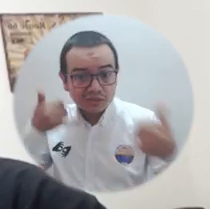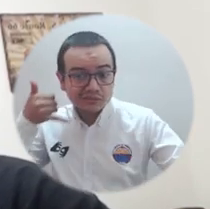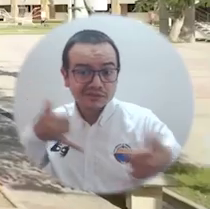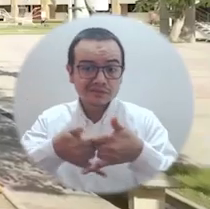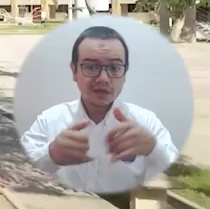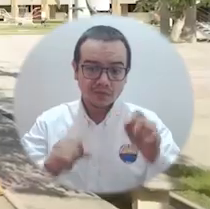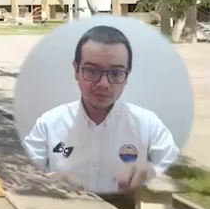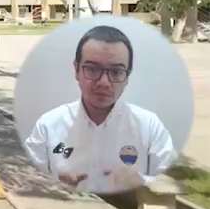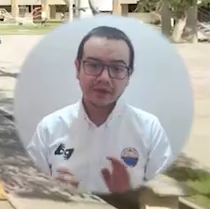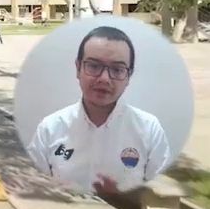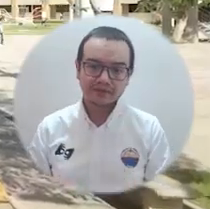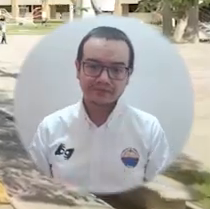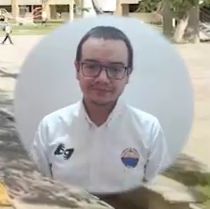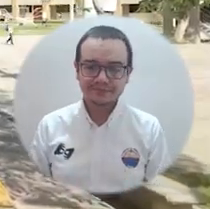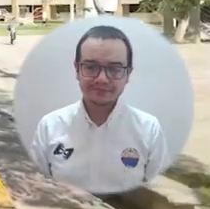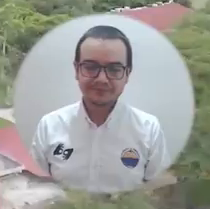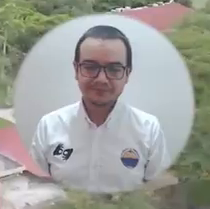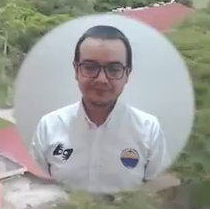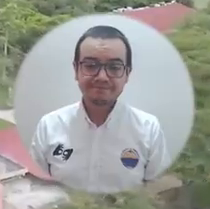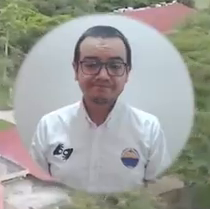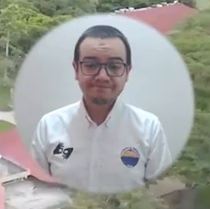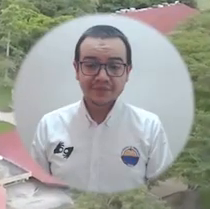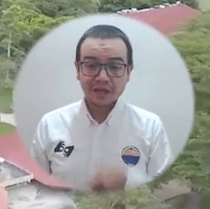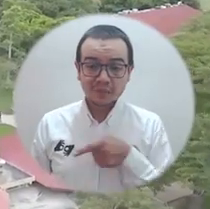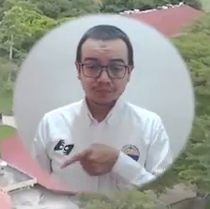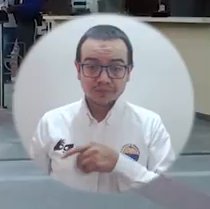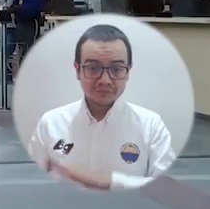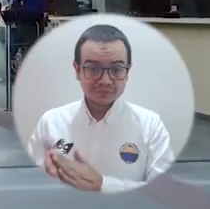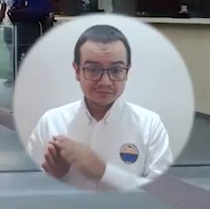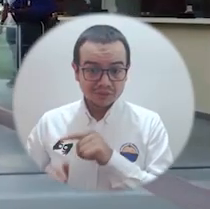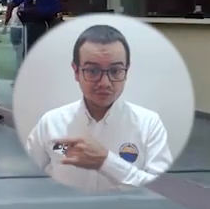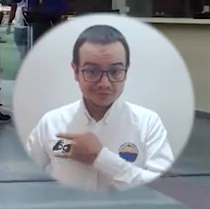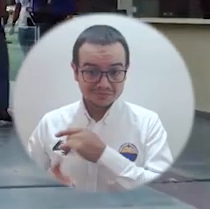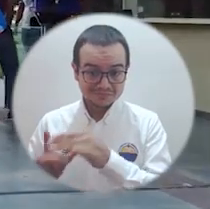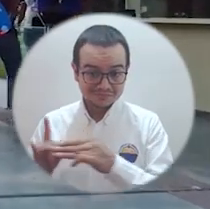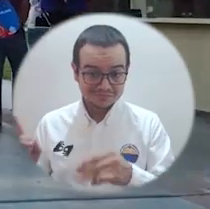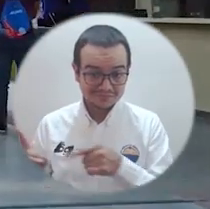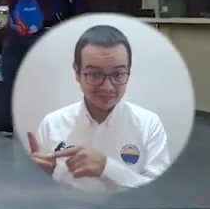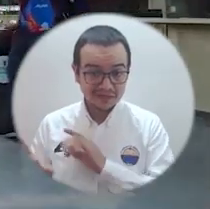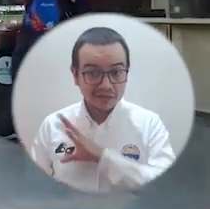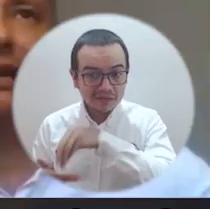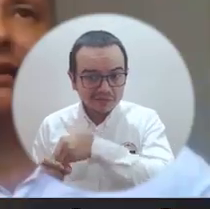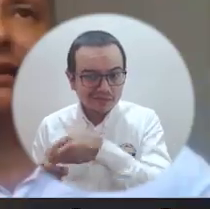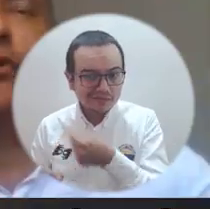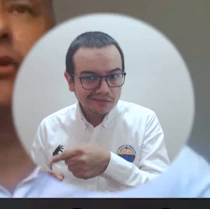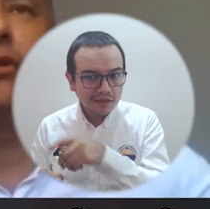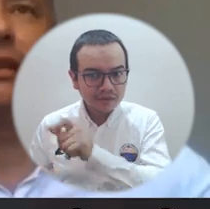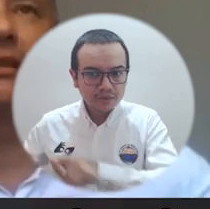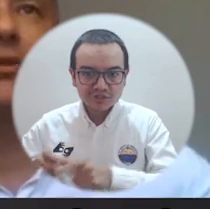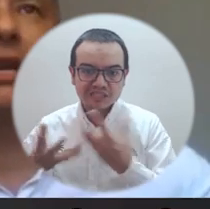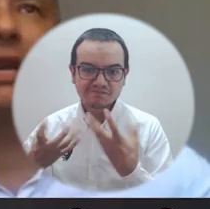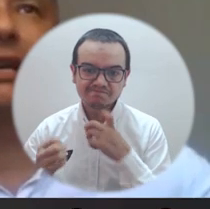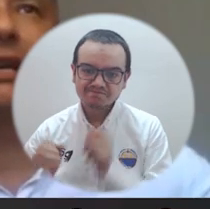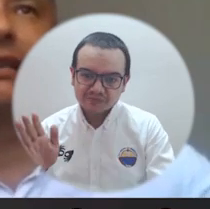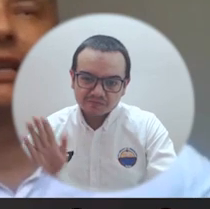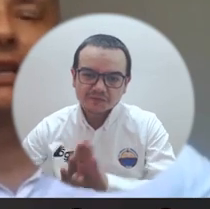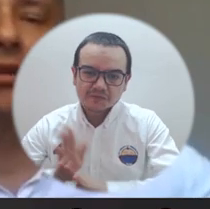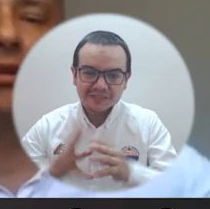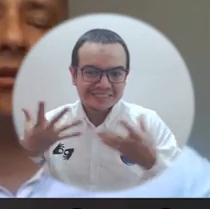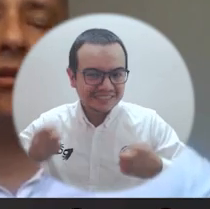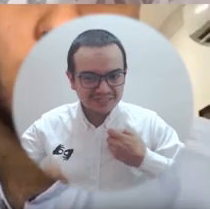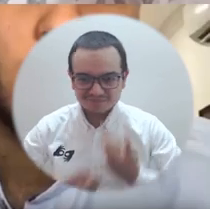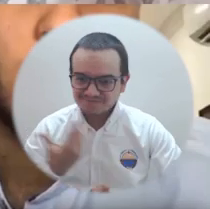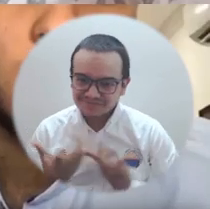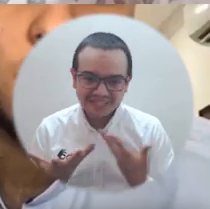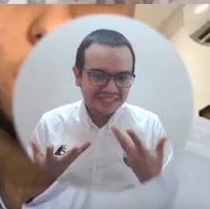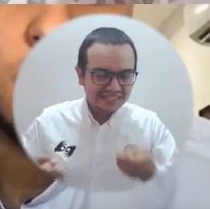amiga. Sin duda, nuestra comunidad está constituida por miembros que desean que esto continúe, que desean seguir